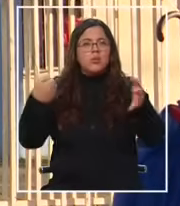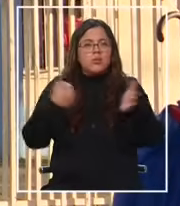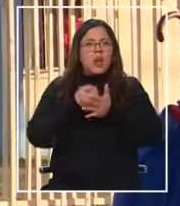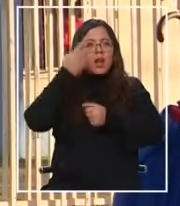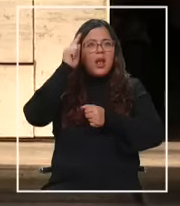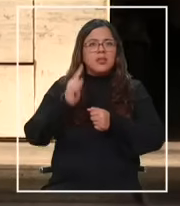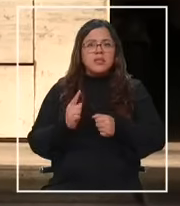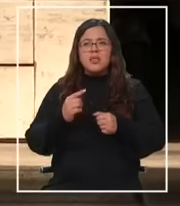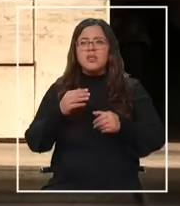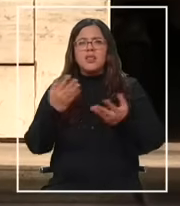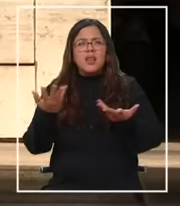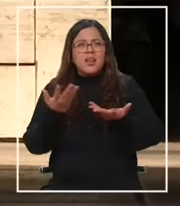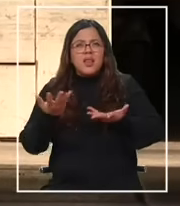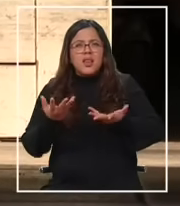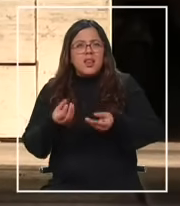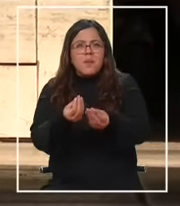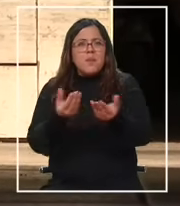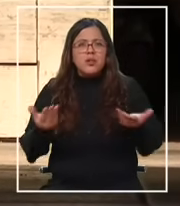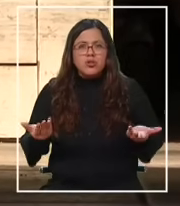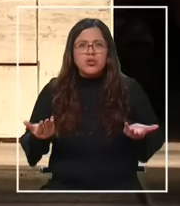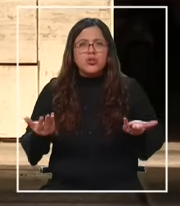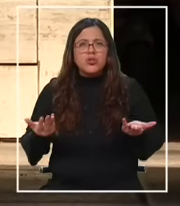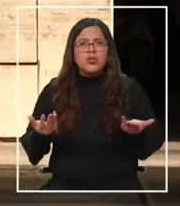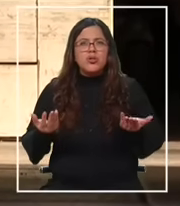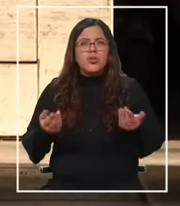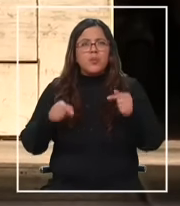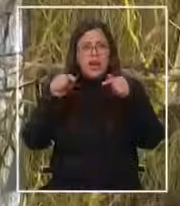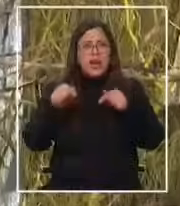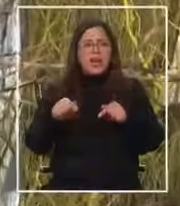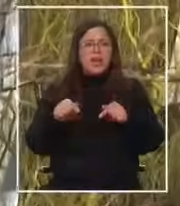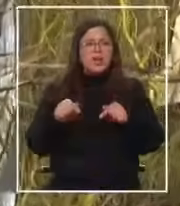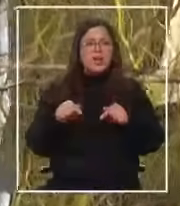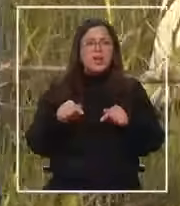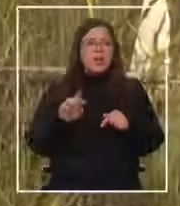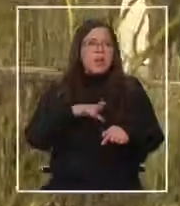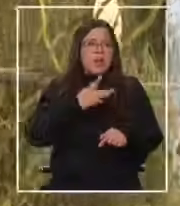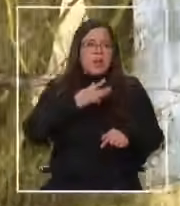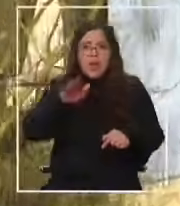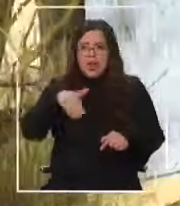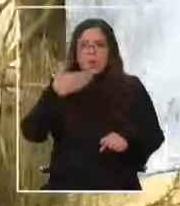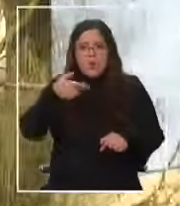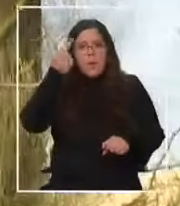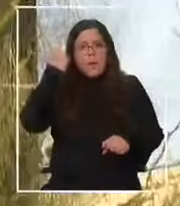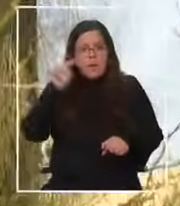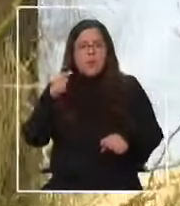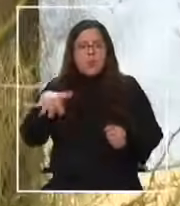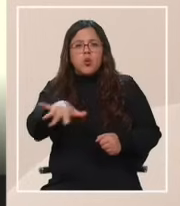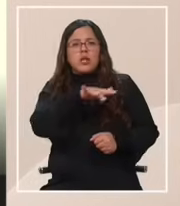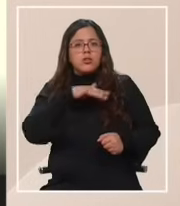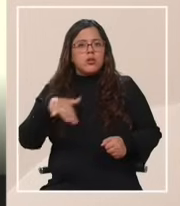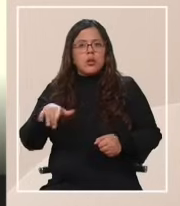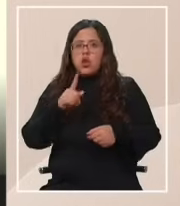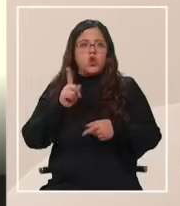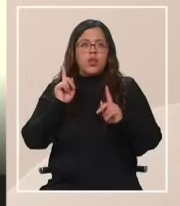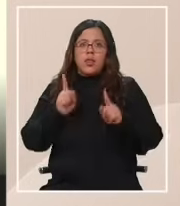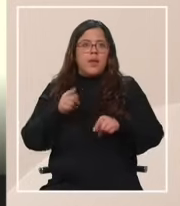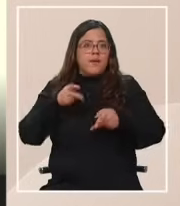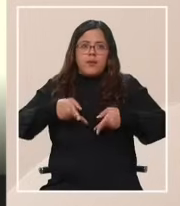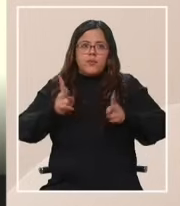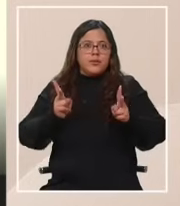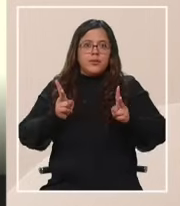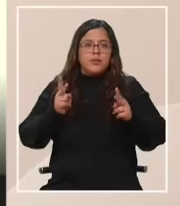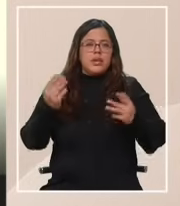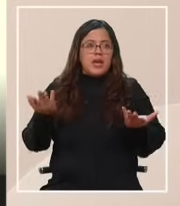accidente y qué pavimentó el camino finalmente para que esto ocurriese, lamentándose todos después, pero por un hecho que nunca debió haber sido admisible, que